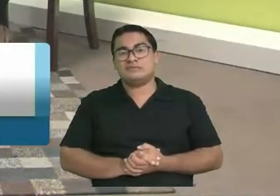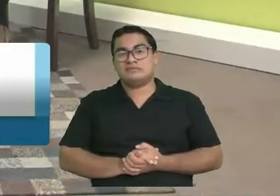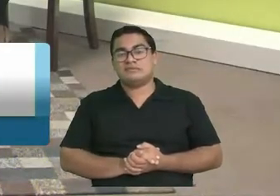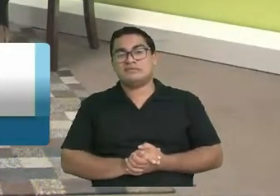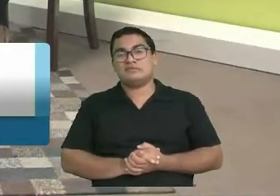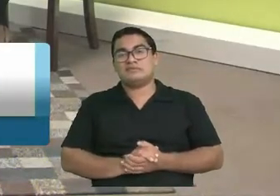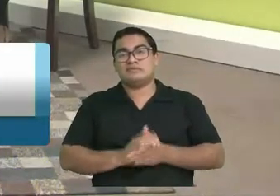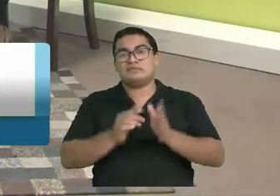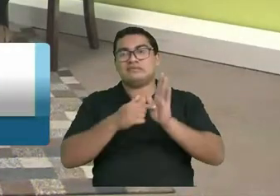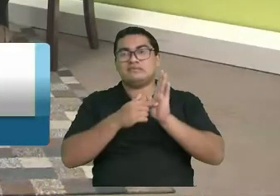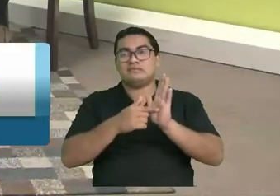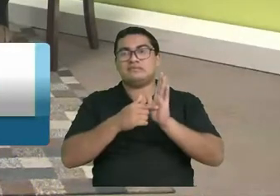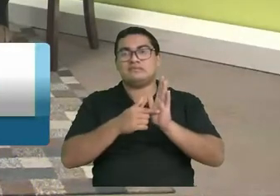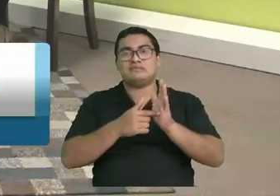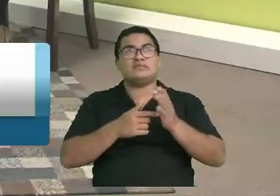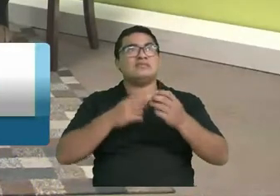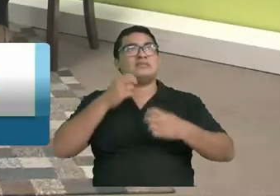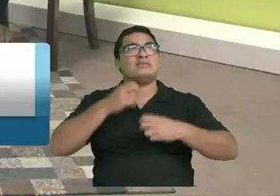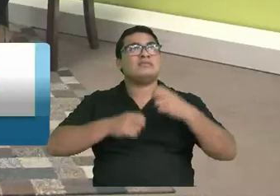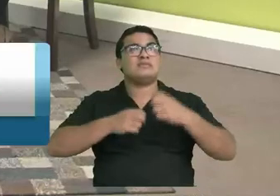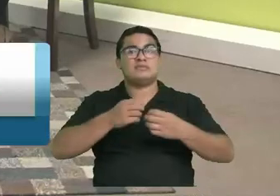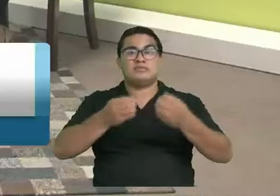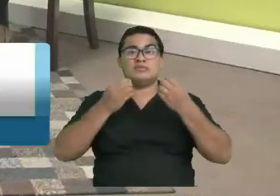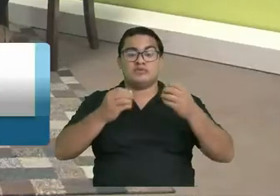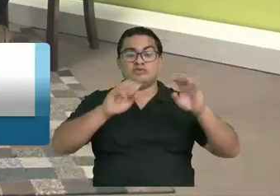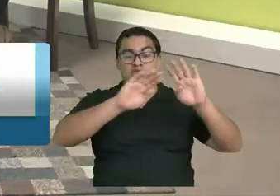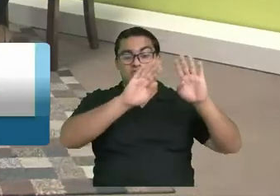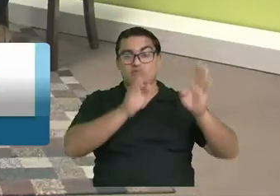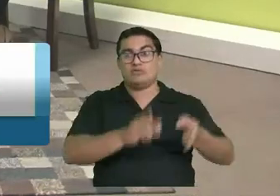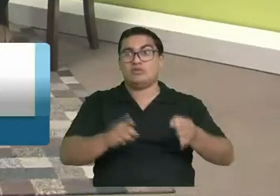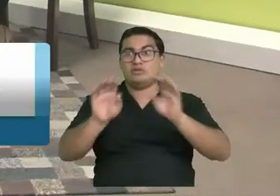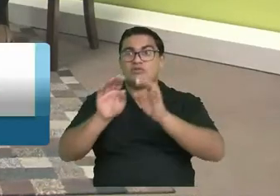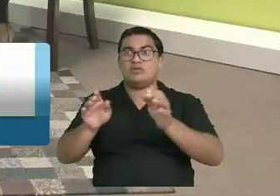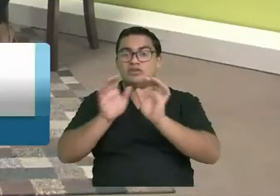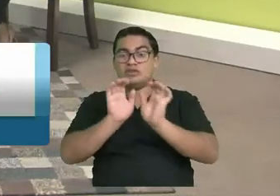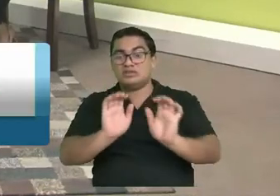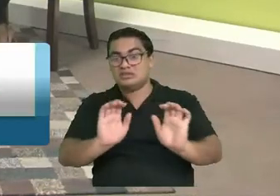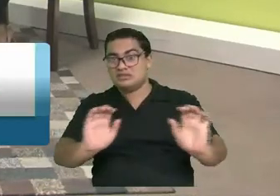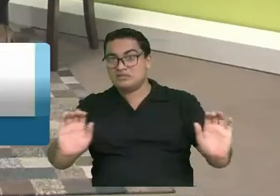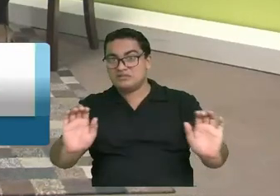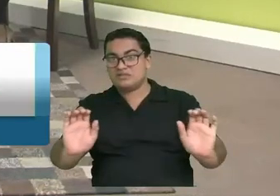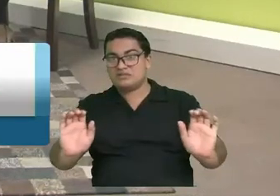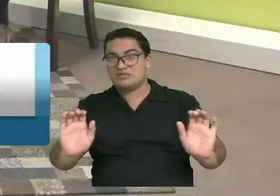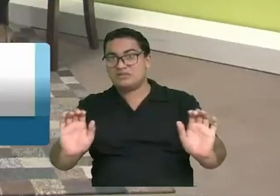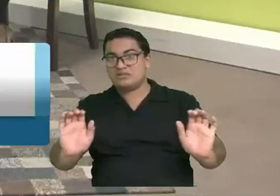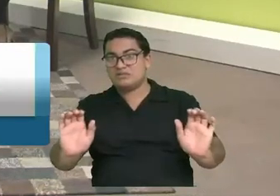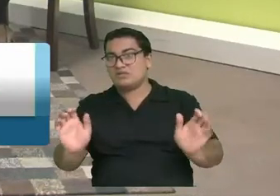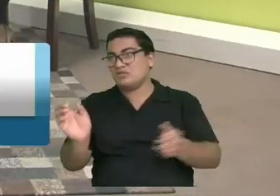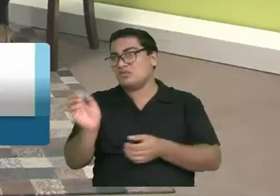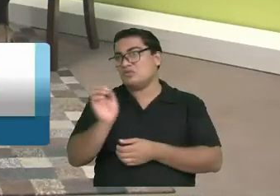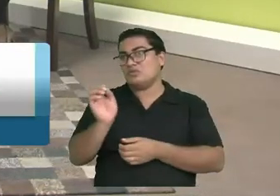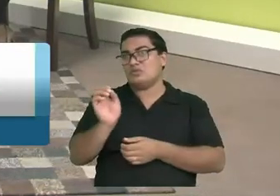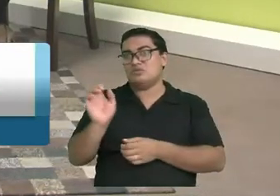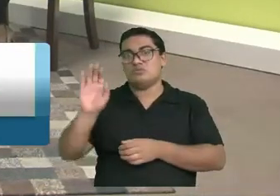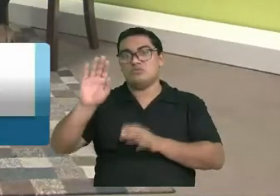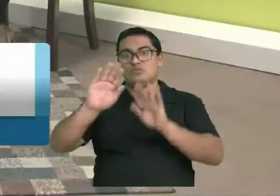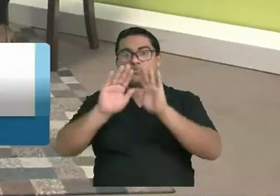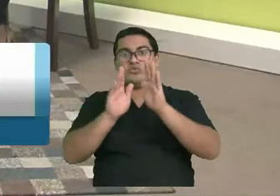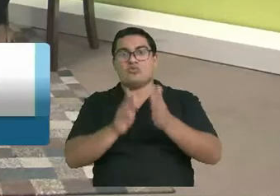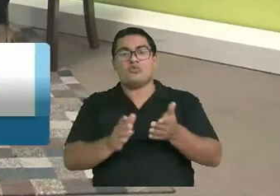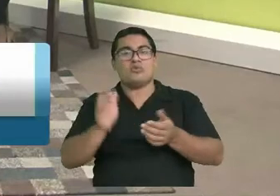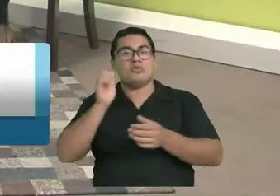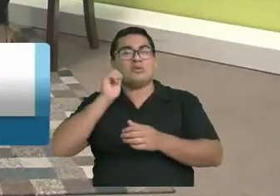de que afecta al sexo femenino más, ¿afecta a las niñas, es decir, a niñas, solo a mujeres adultas,